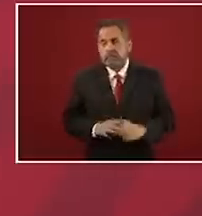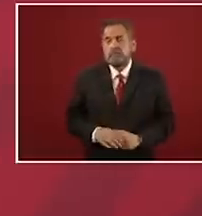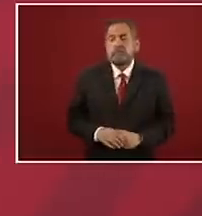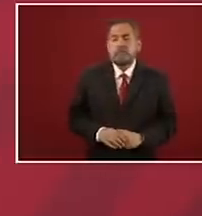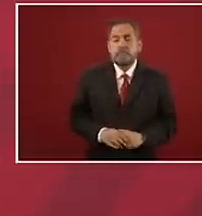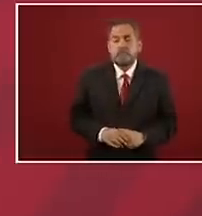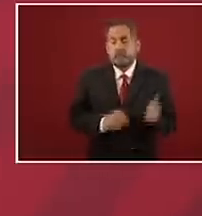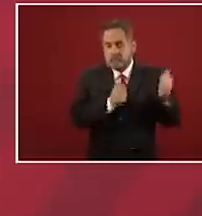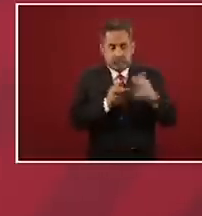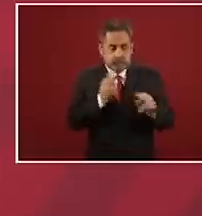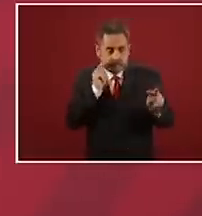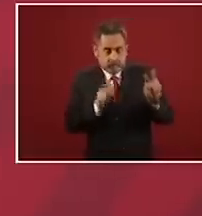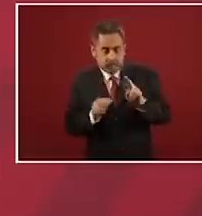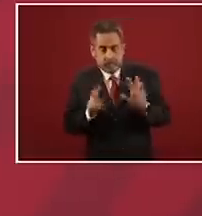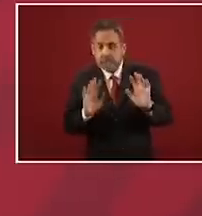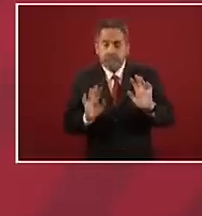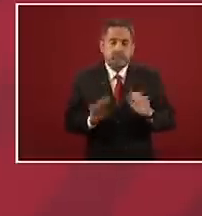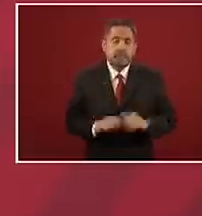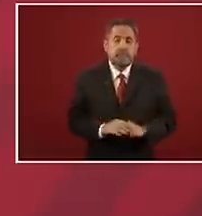va a regresar